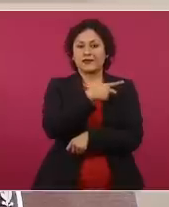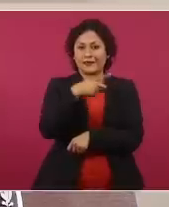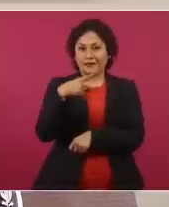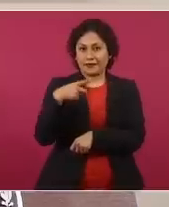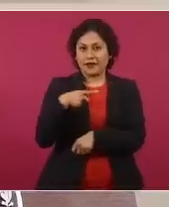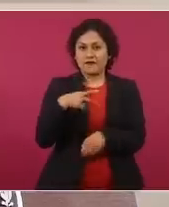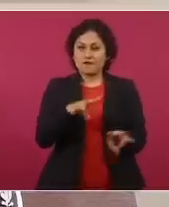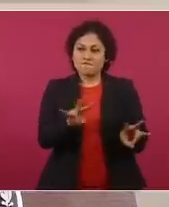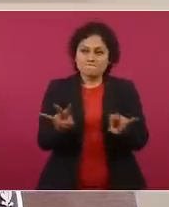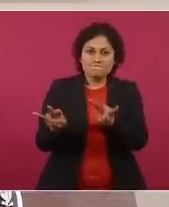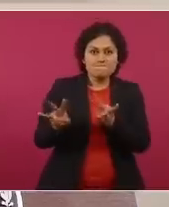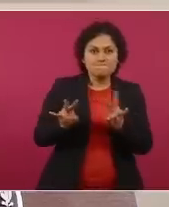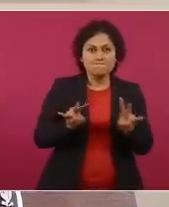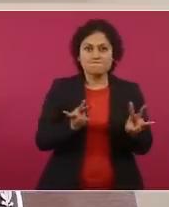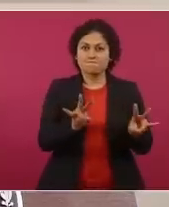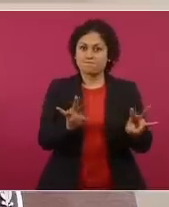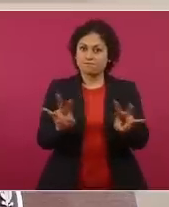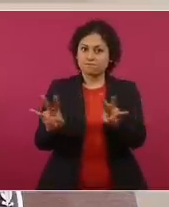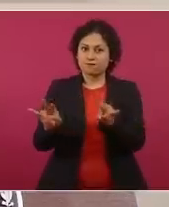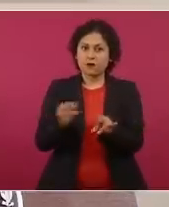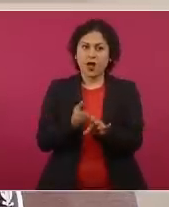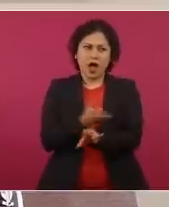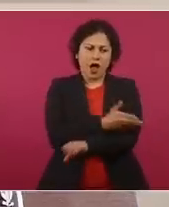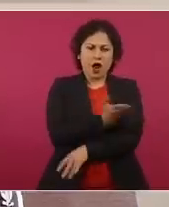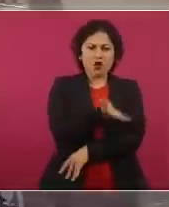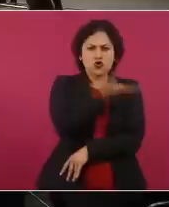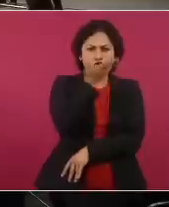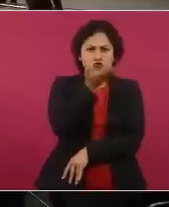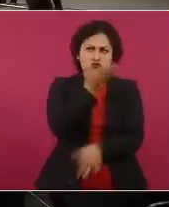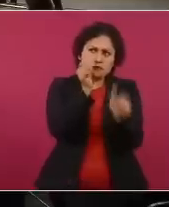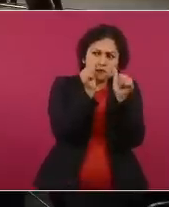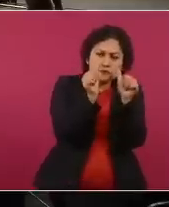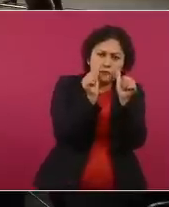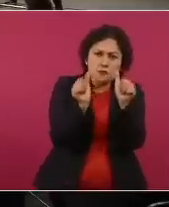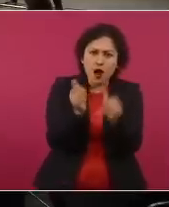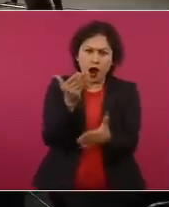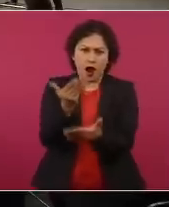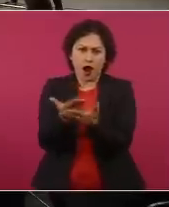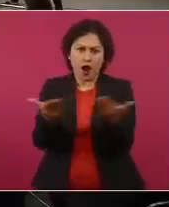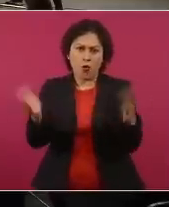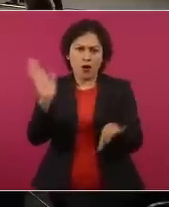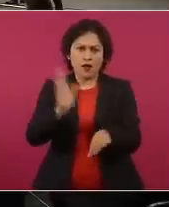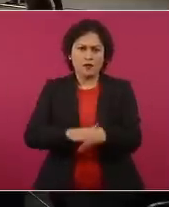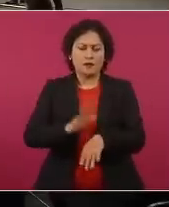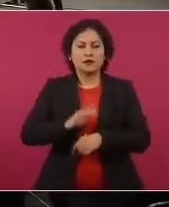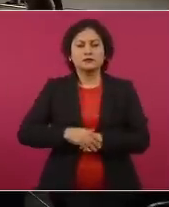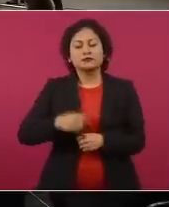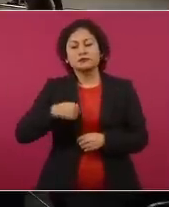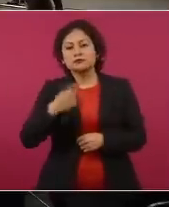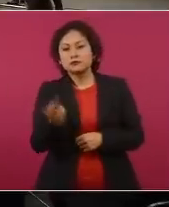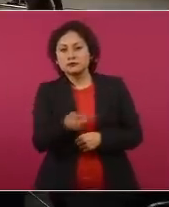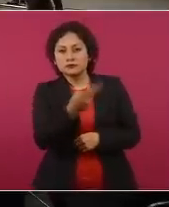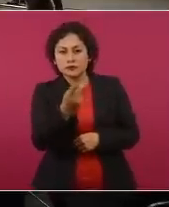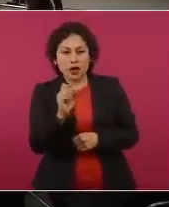más despierto que de costumbre. ¿Se estarán blindando en la Suprema Corte?